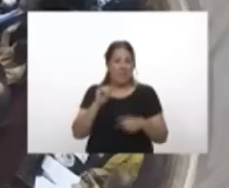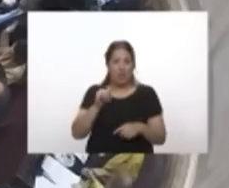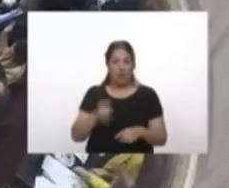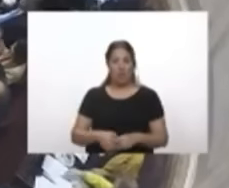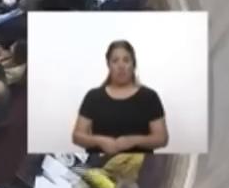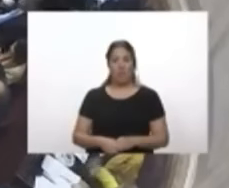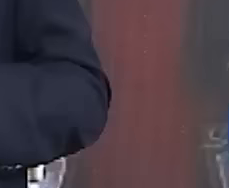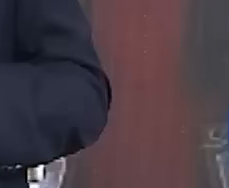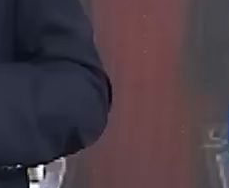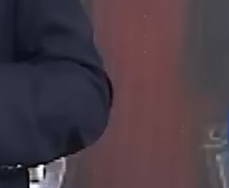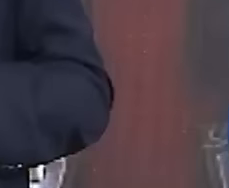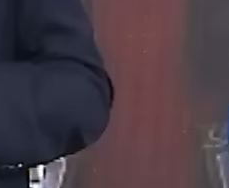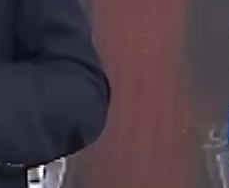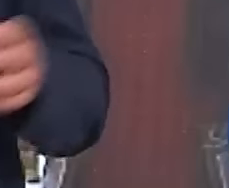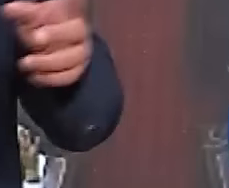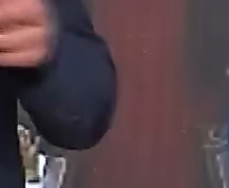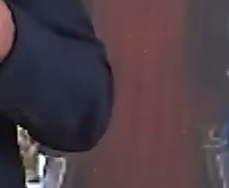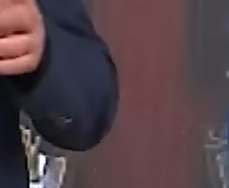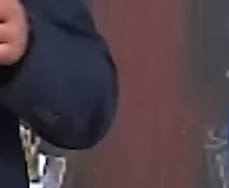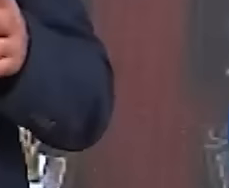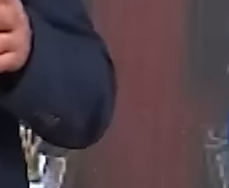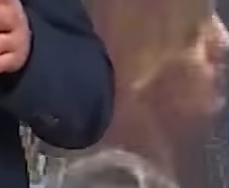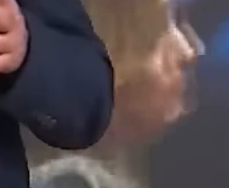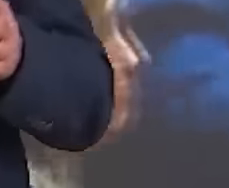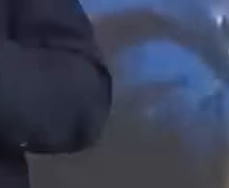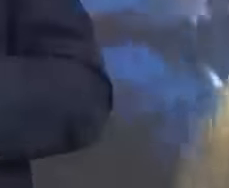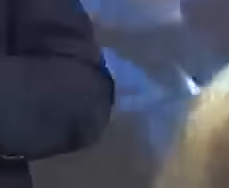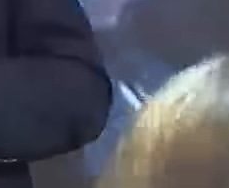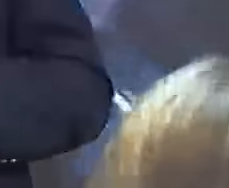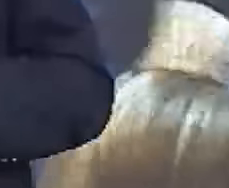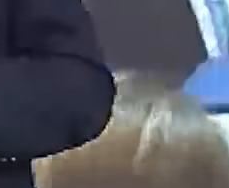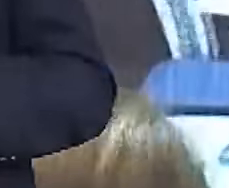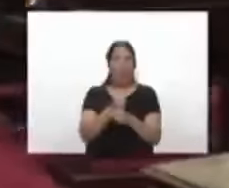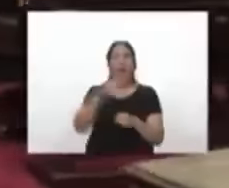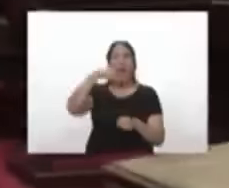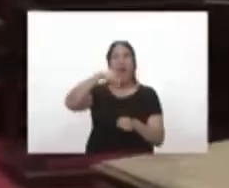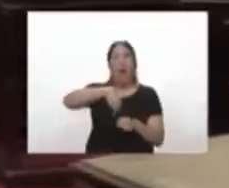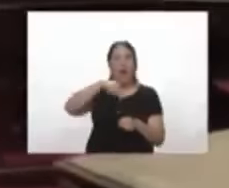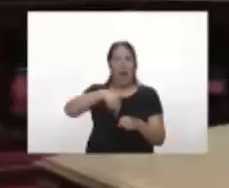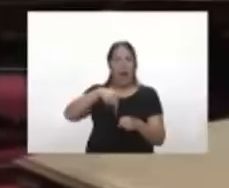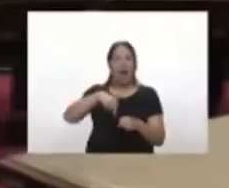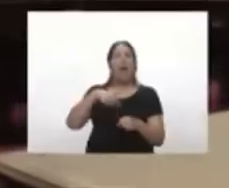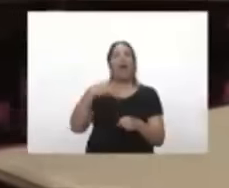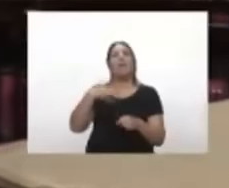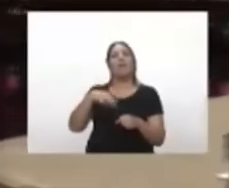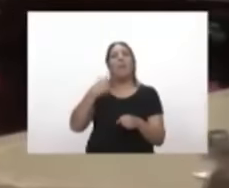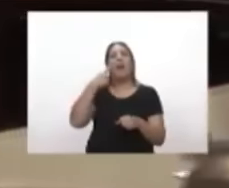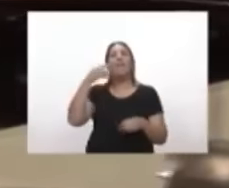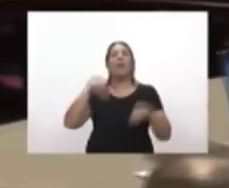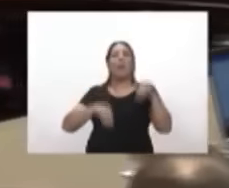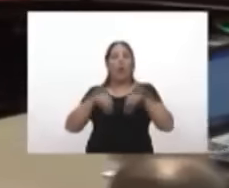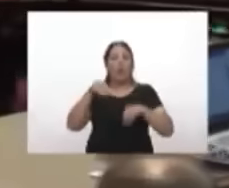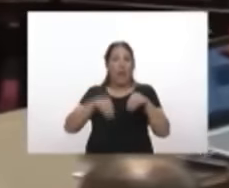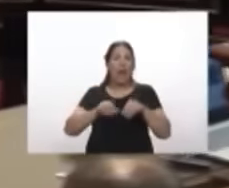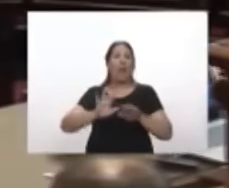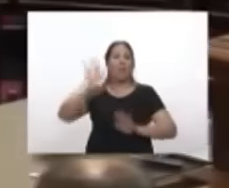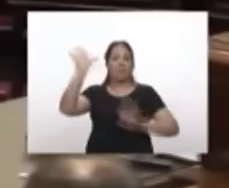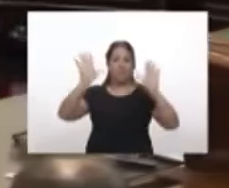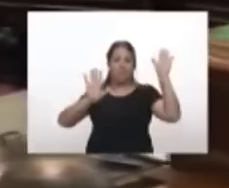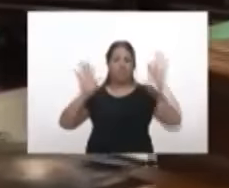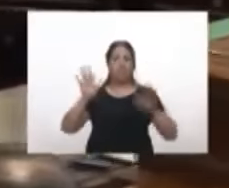sí, da vergüenza. Ahora, pero hace un mes decía otra cosa. Ah, ¿que cambió de opinión? No, porque está bien lo que dice, señala Lu. Lo que pasa es que en aquella oportunidad